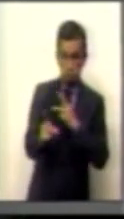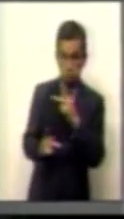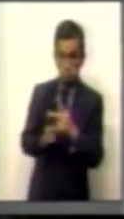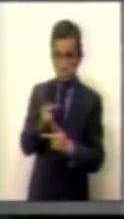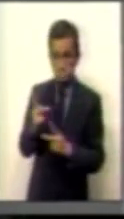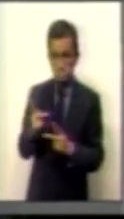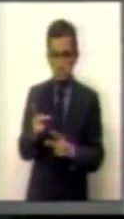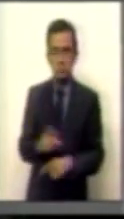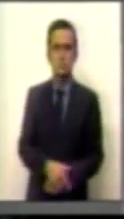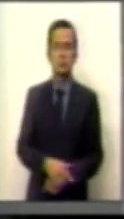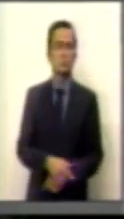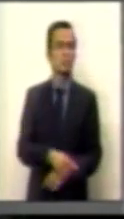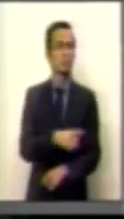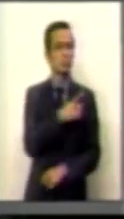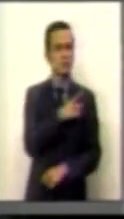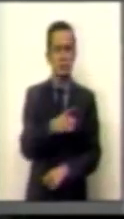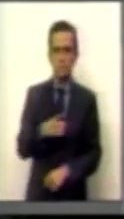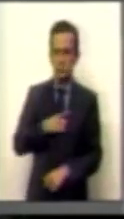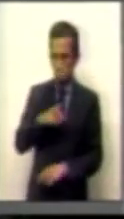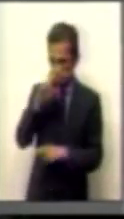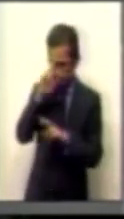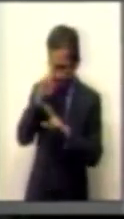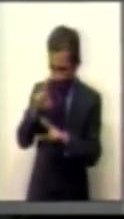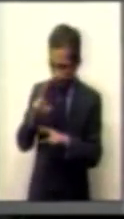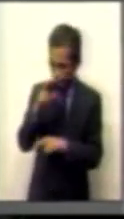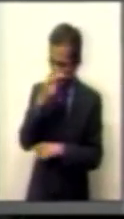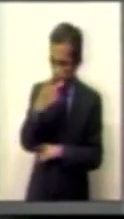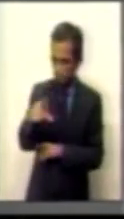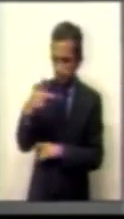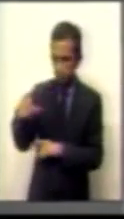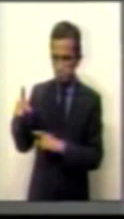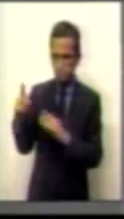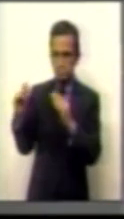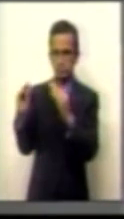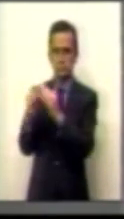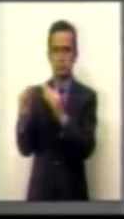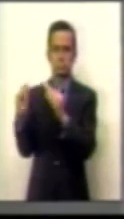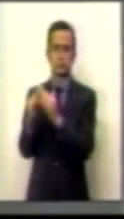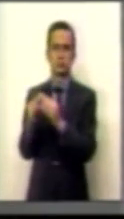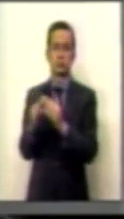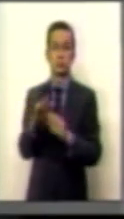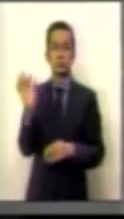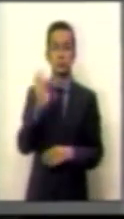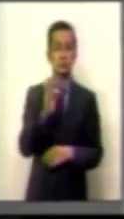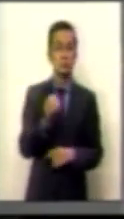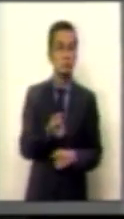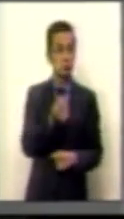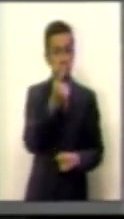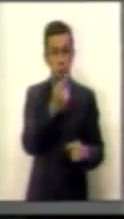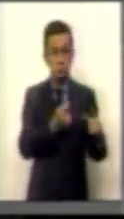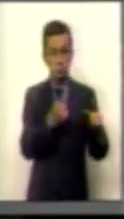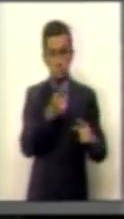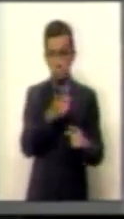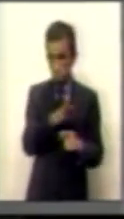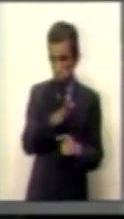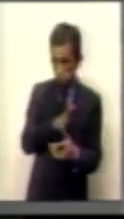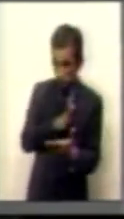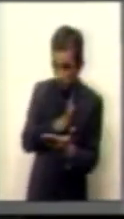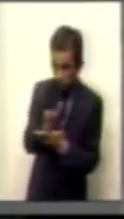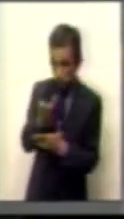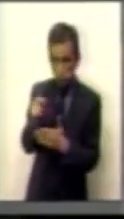respeten la inviolabilidad de los domicilios y que se evite y se sancione y se equipare el delito de